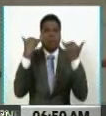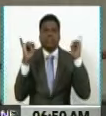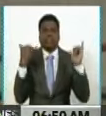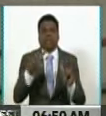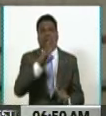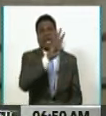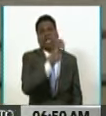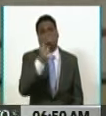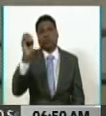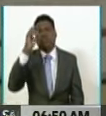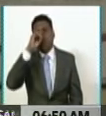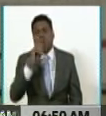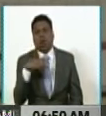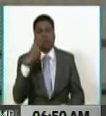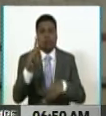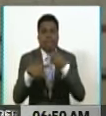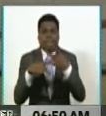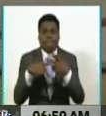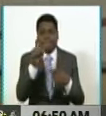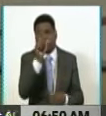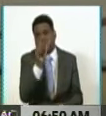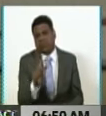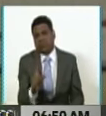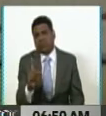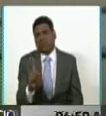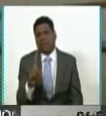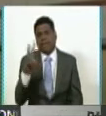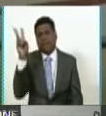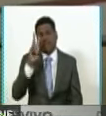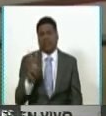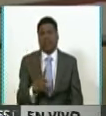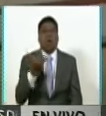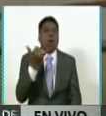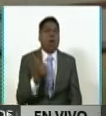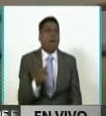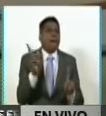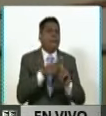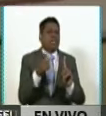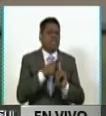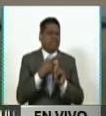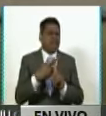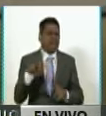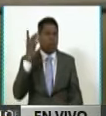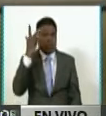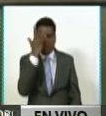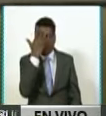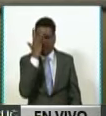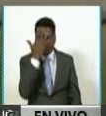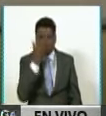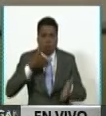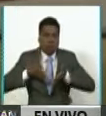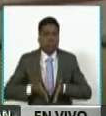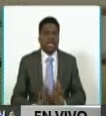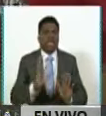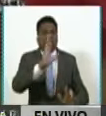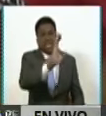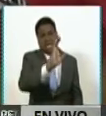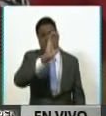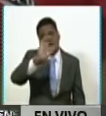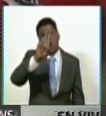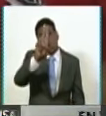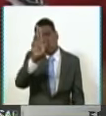200 años del prócer venezolano. Recordemos que hoy, 1 de febrero, nace en Cuba, en el estado Miranda, uno de los